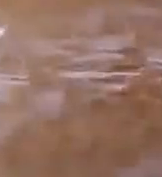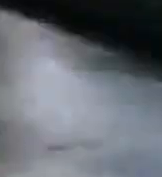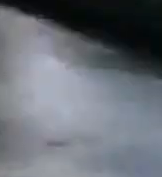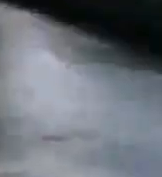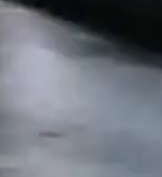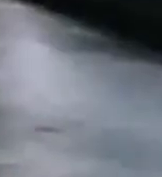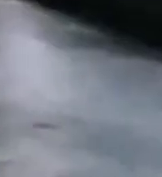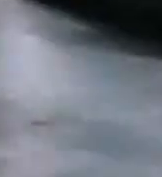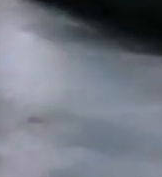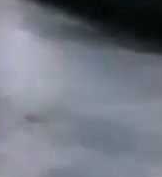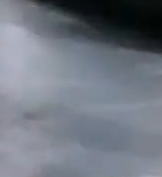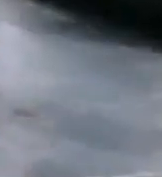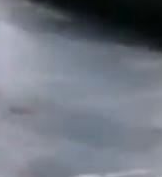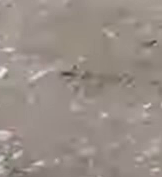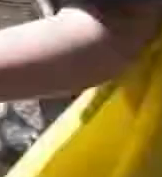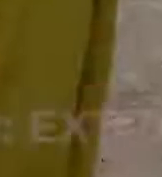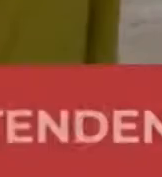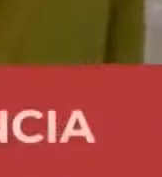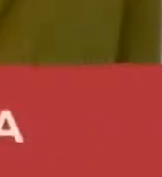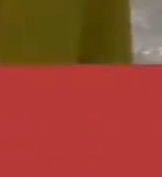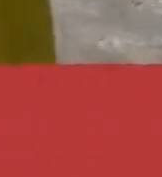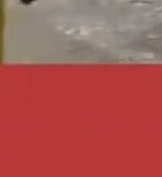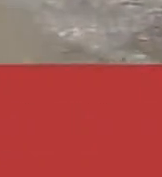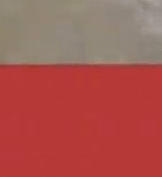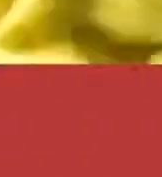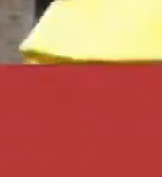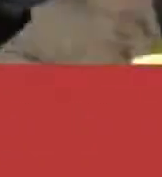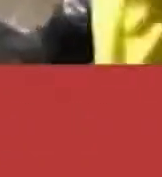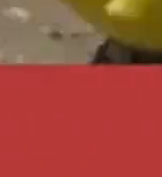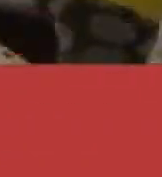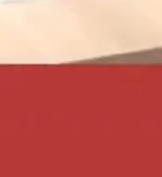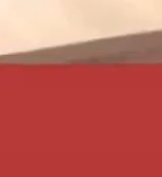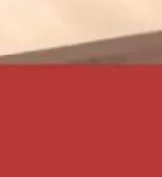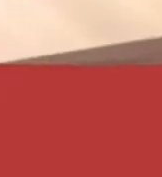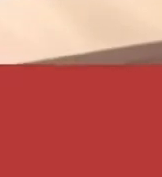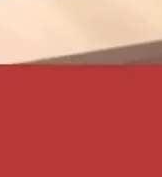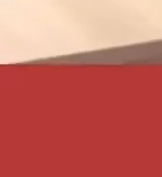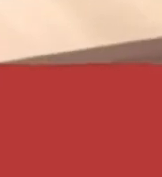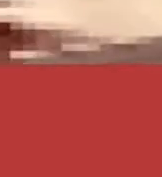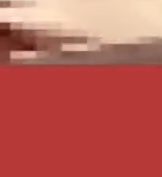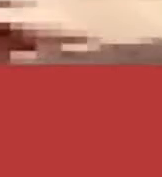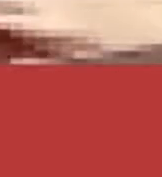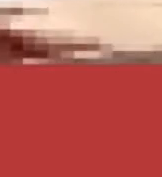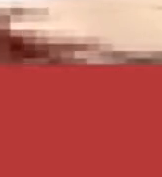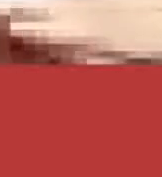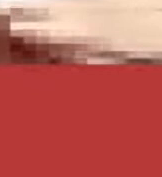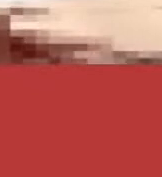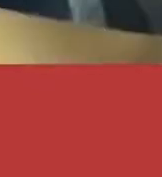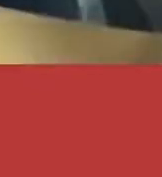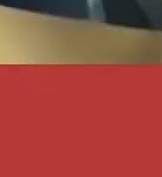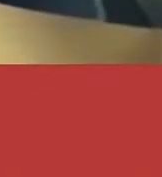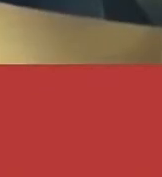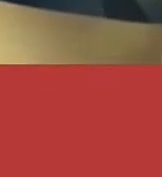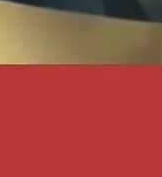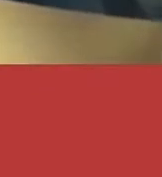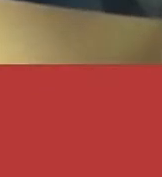nombra, ataco la causa. Ah, vení que te ofrezco chorizo de rausa. Tengo los huevos al plato con tanto pajero rebelde sin causa. Eso no raspa, solo me